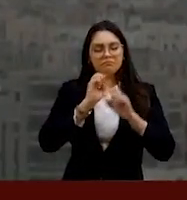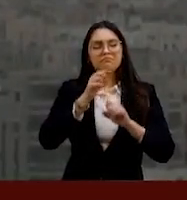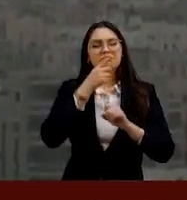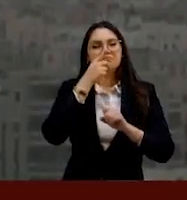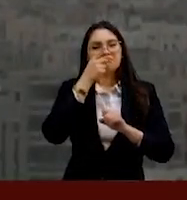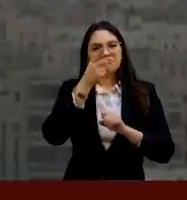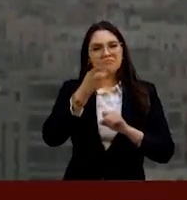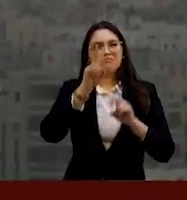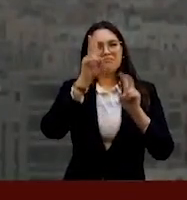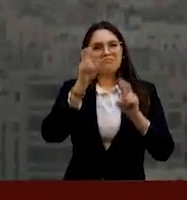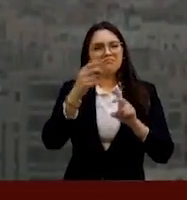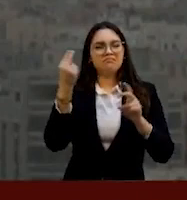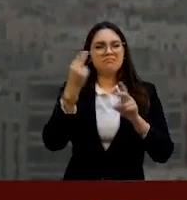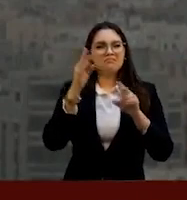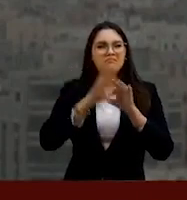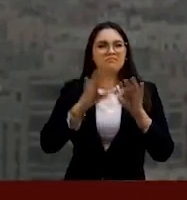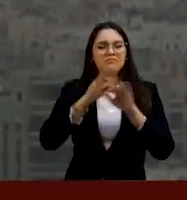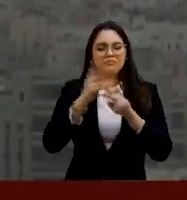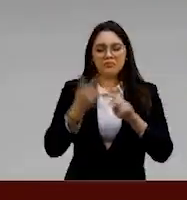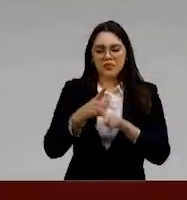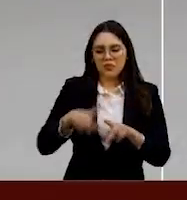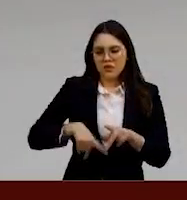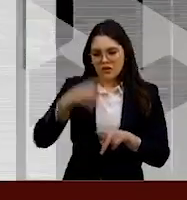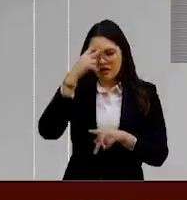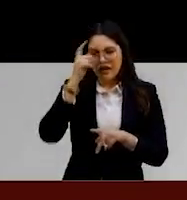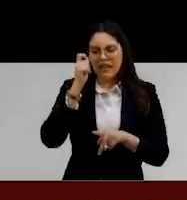y la postura diplomática del gobierno mexicano.